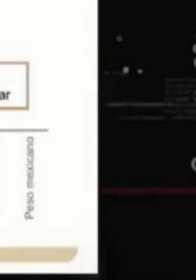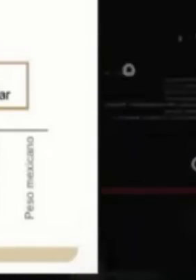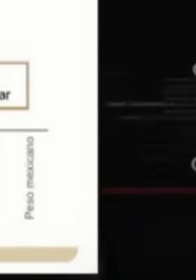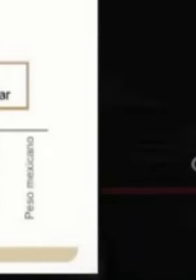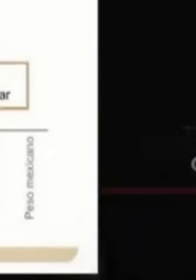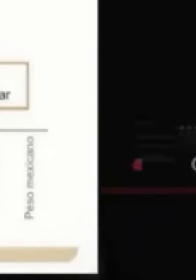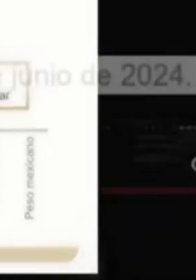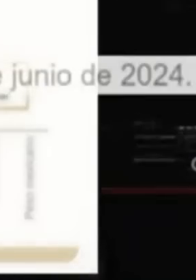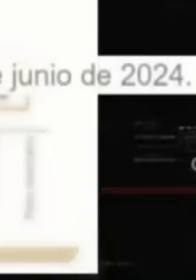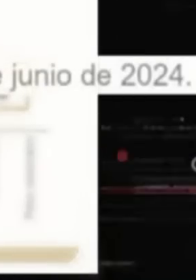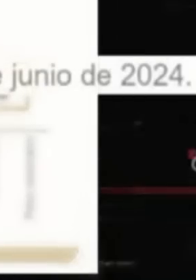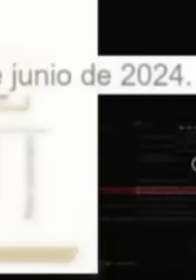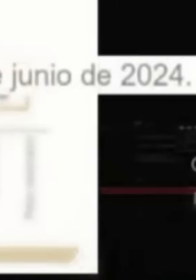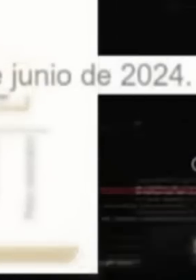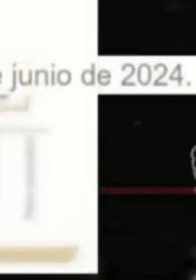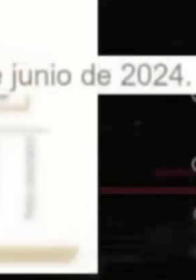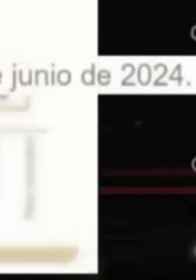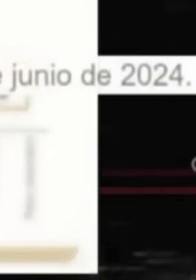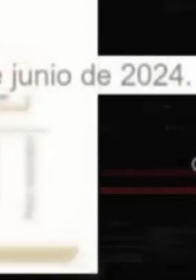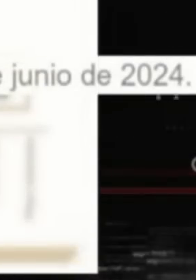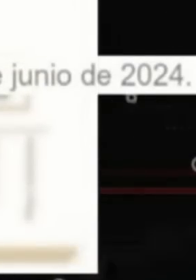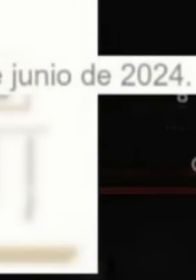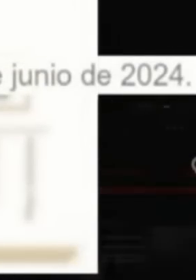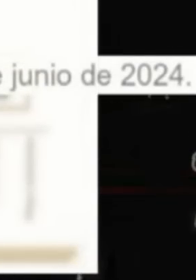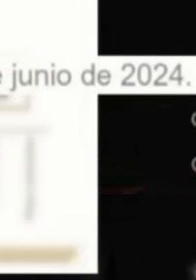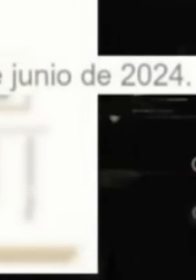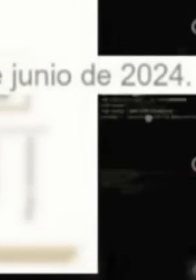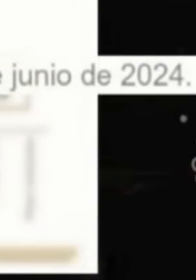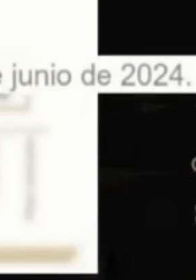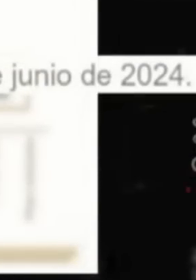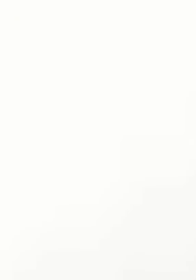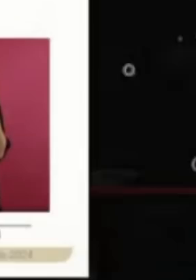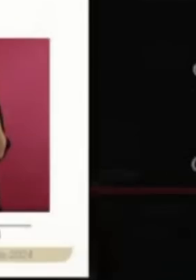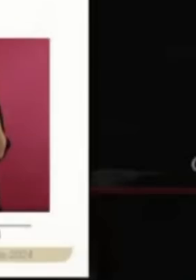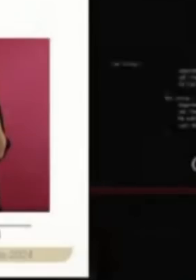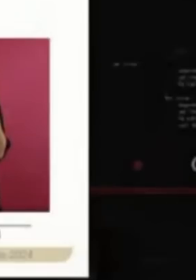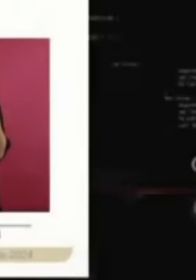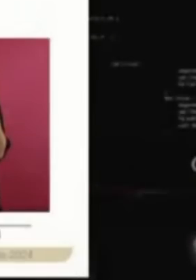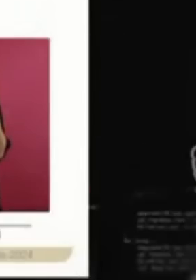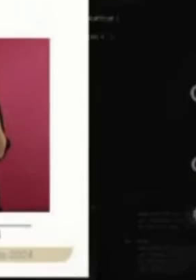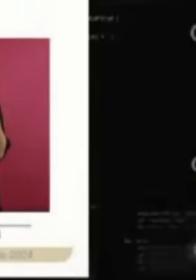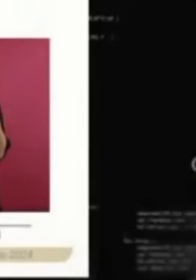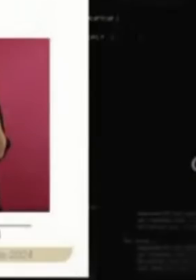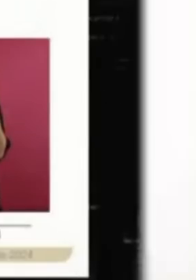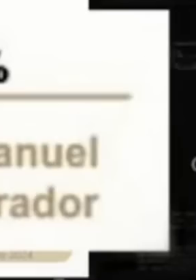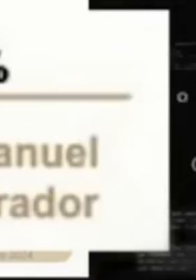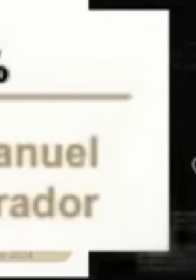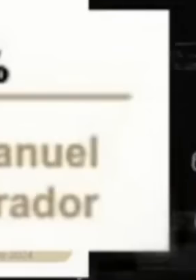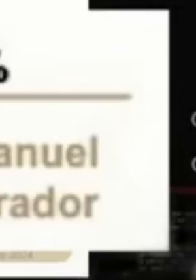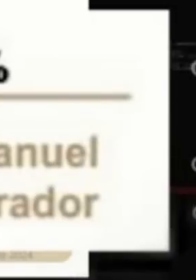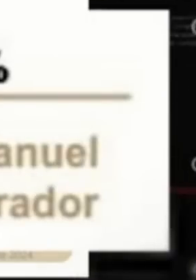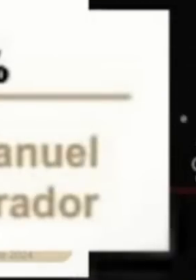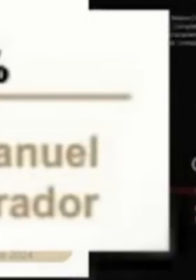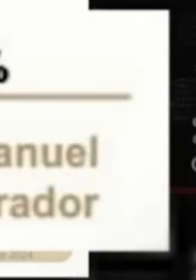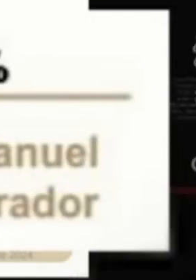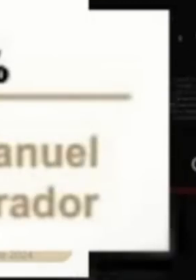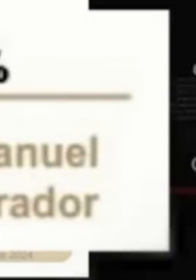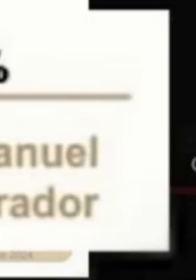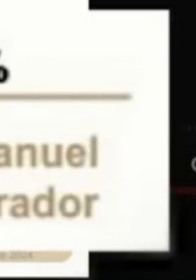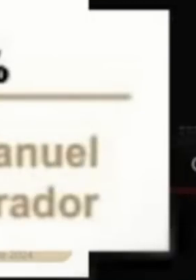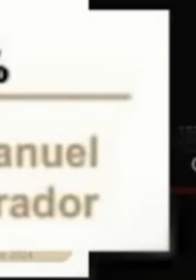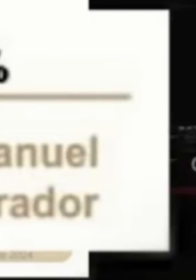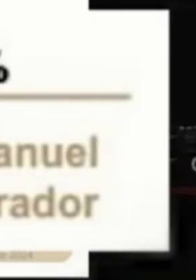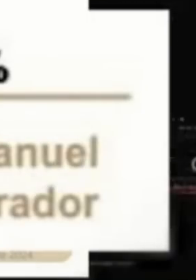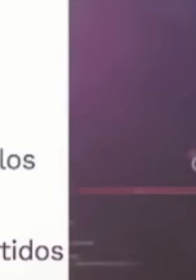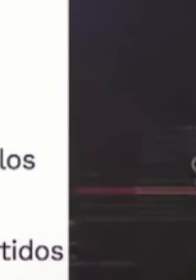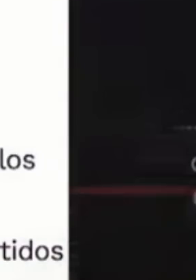Primero fue la campaña de miedo, donde trataron de crear una psicosis general de que el país